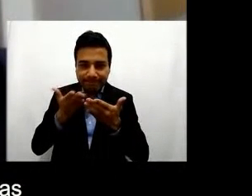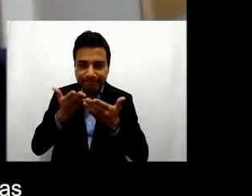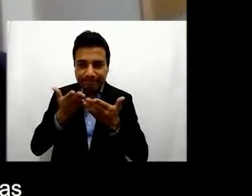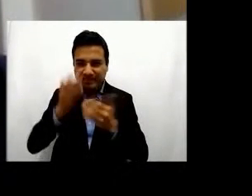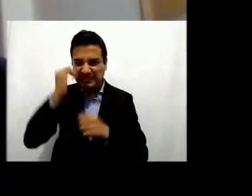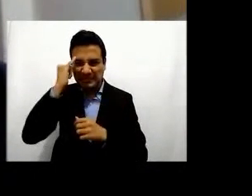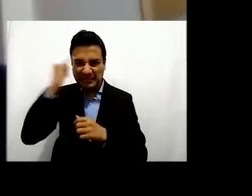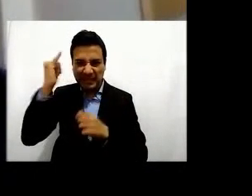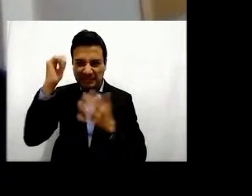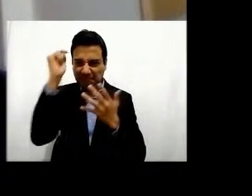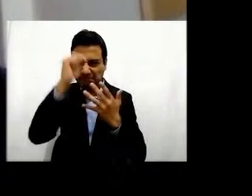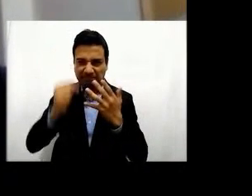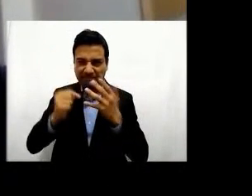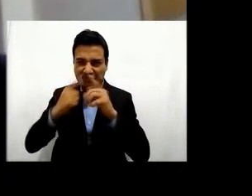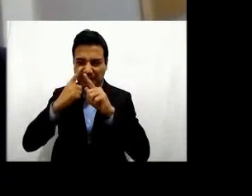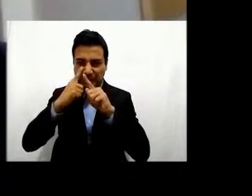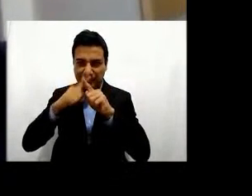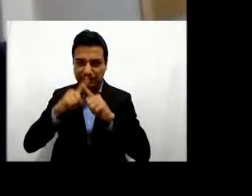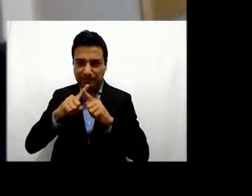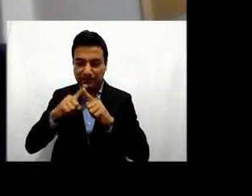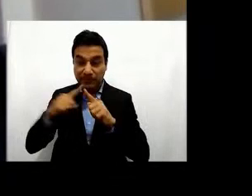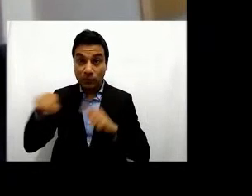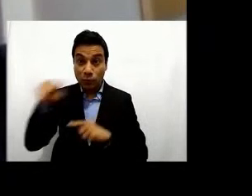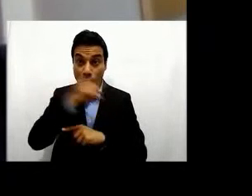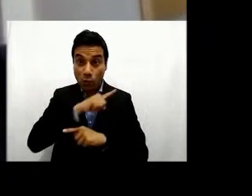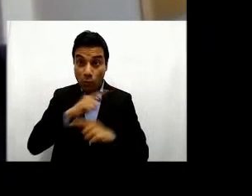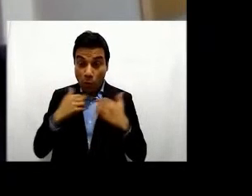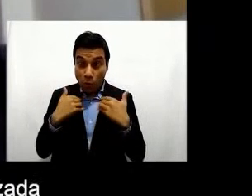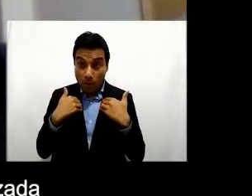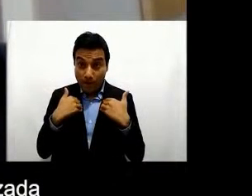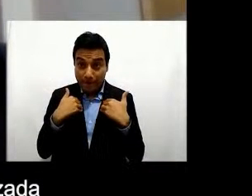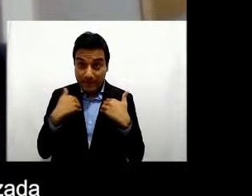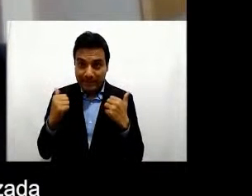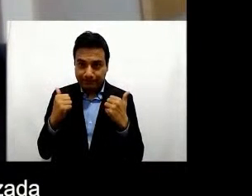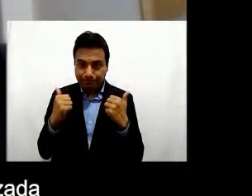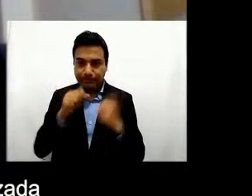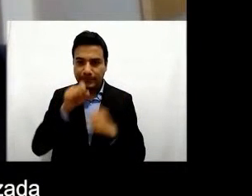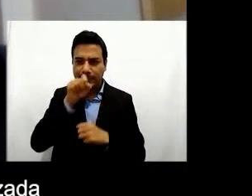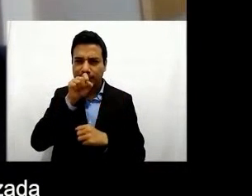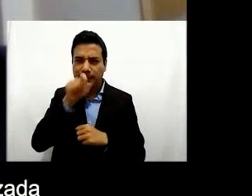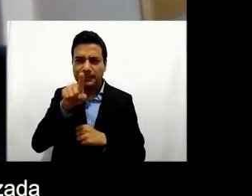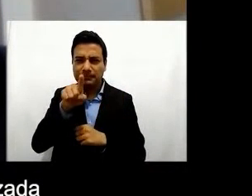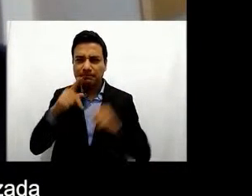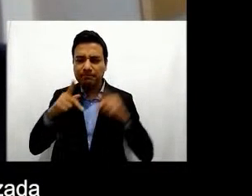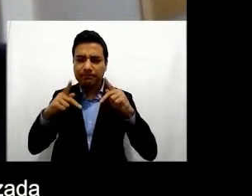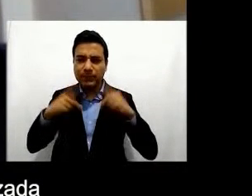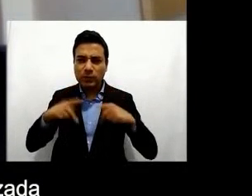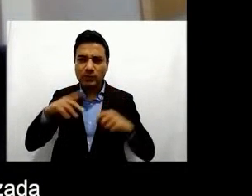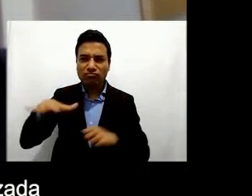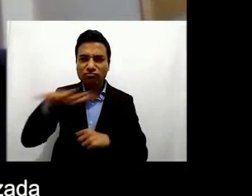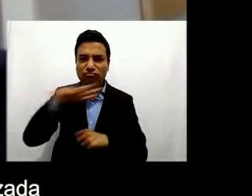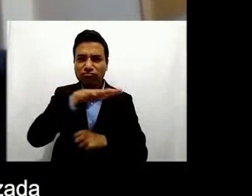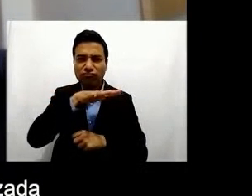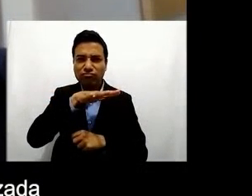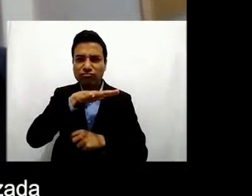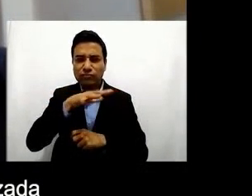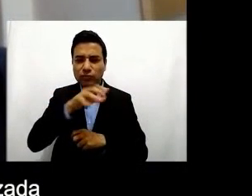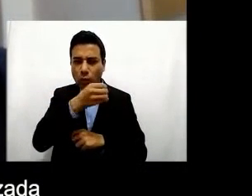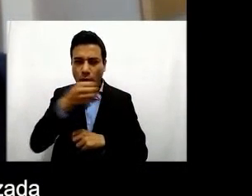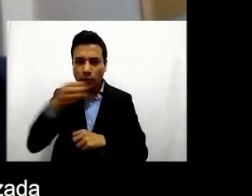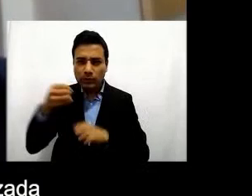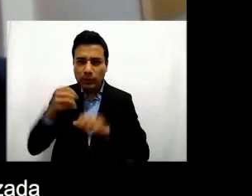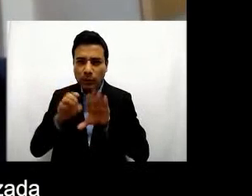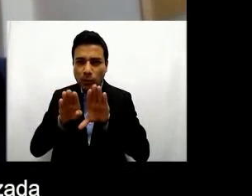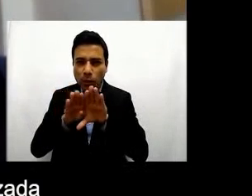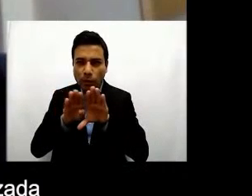y realmente entender y tomar la temperatura, digamos, de cómo está la sociedad civil organizada hoy en día en términos